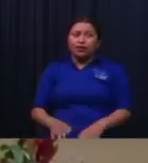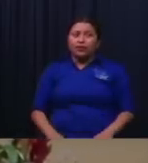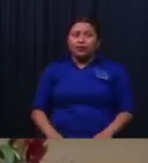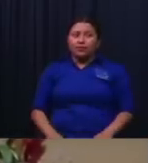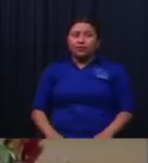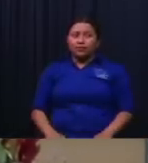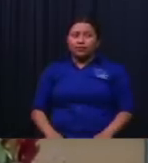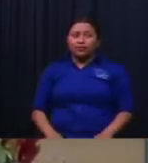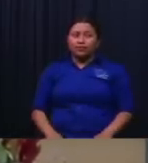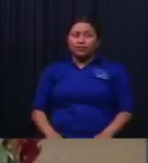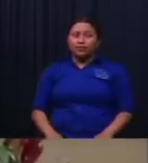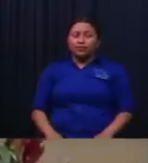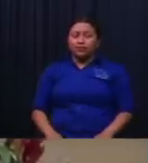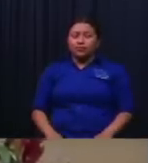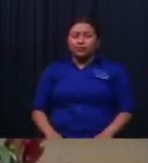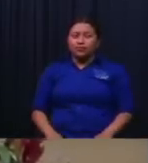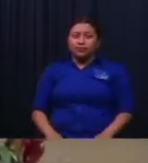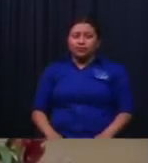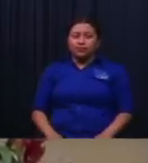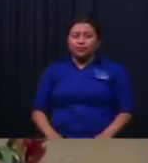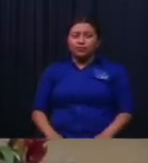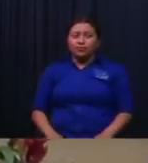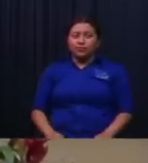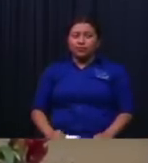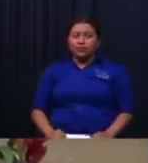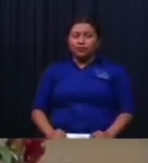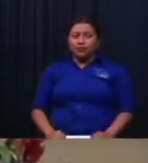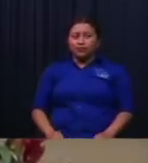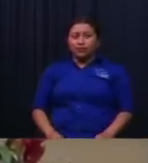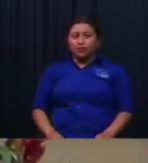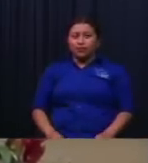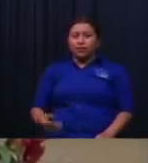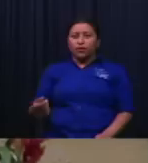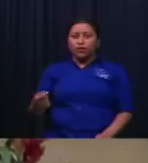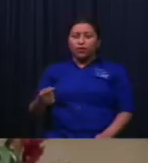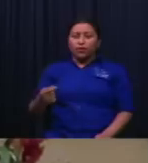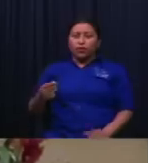¿O qué sé yo más, verdad, hermanos? No sé si alguien tenía la PDT.